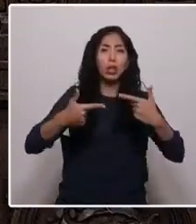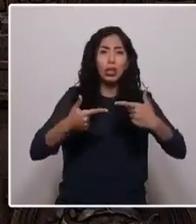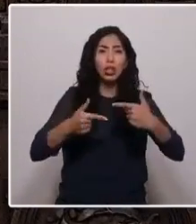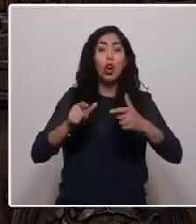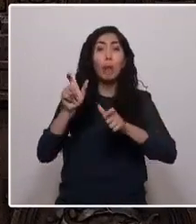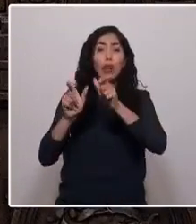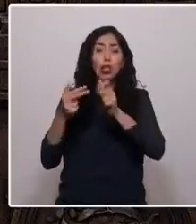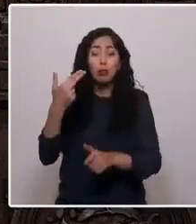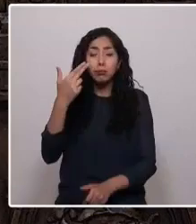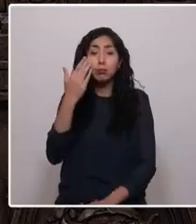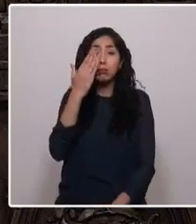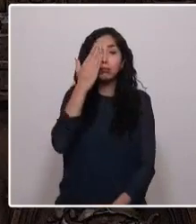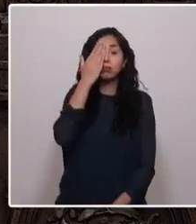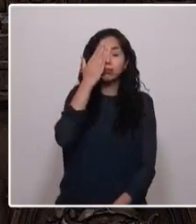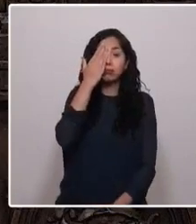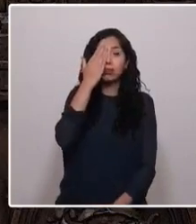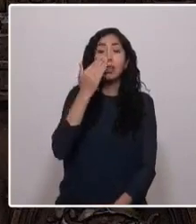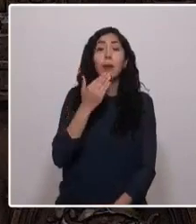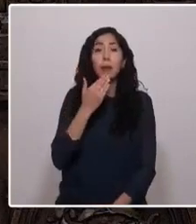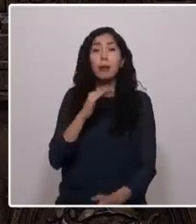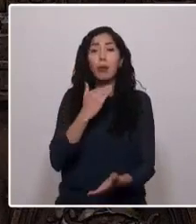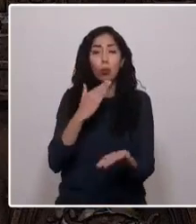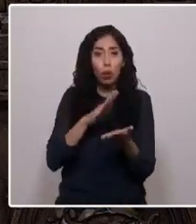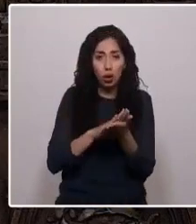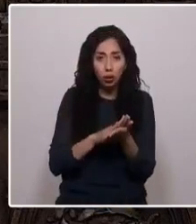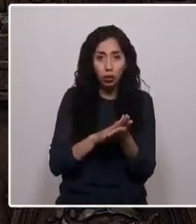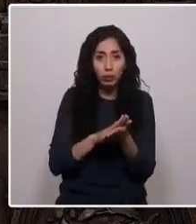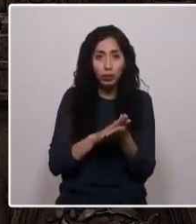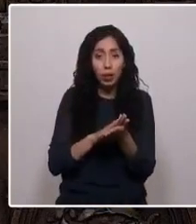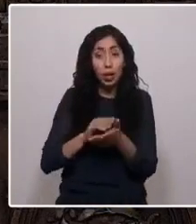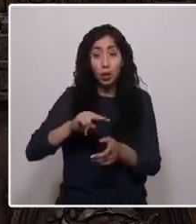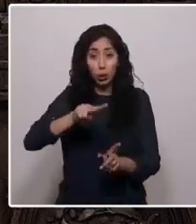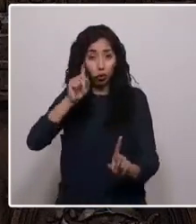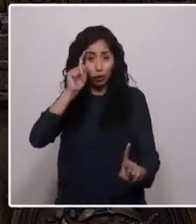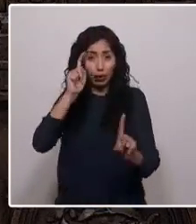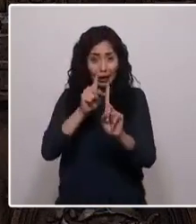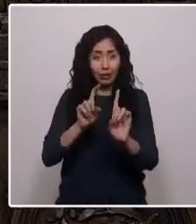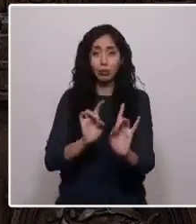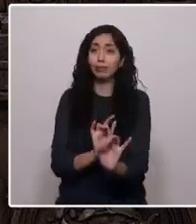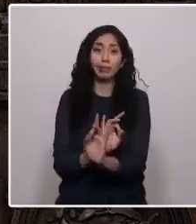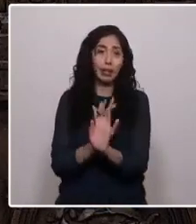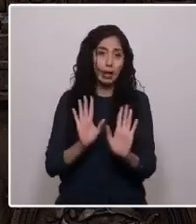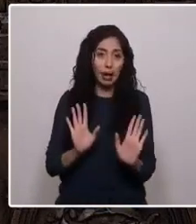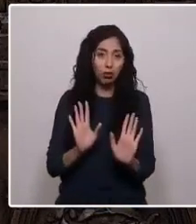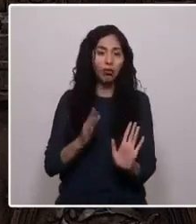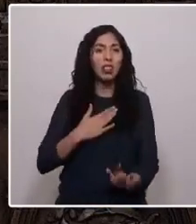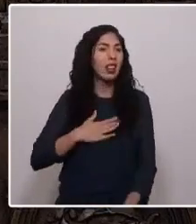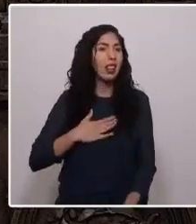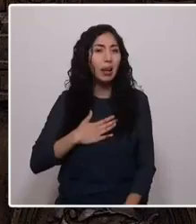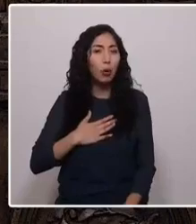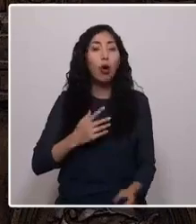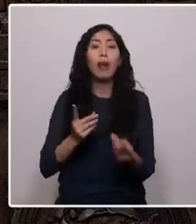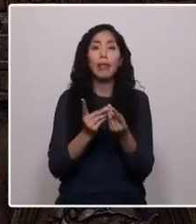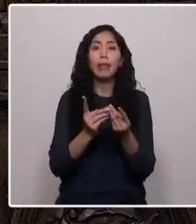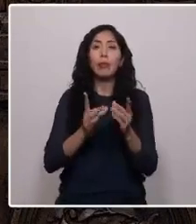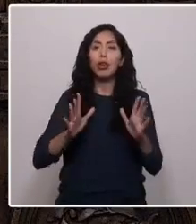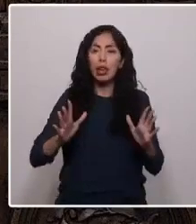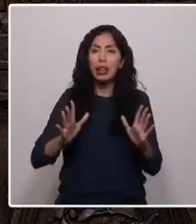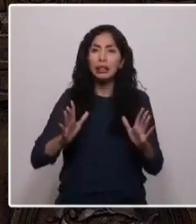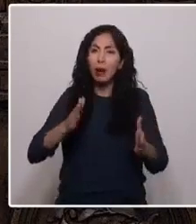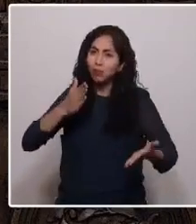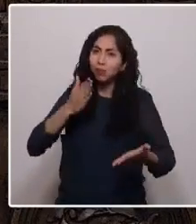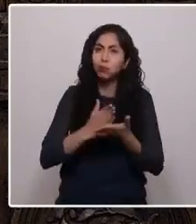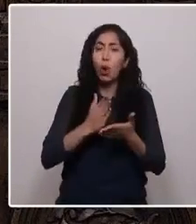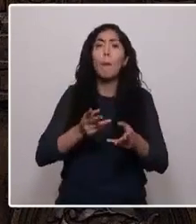mutilados y muertos nuestros objetivos son claros queremos una democracia una democracia radical que nos permita